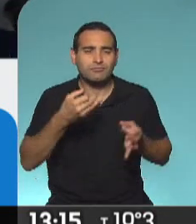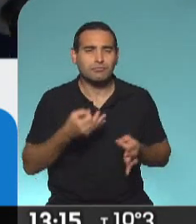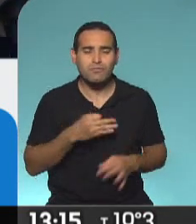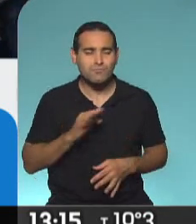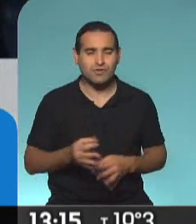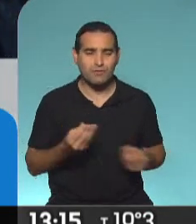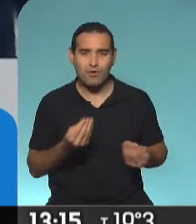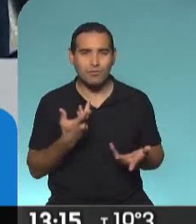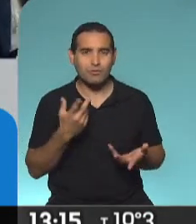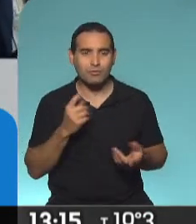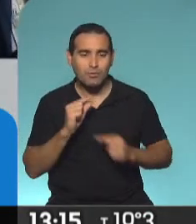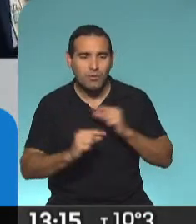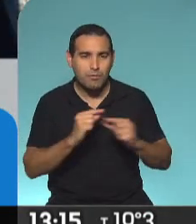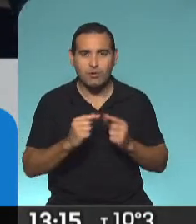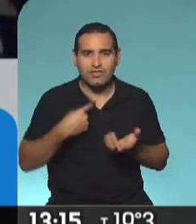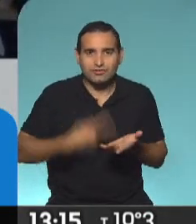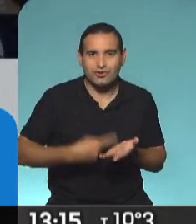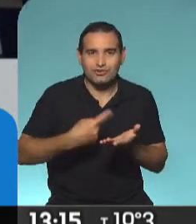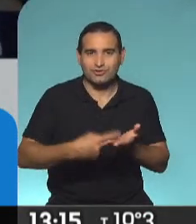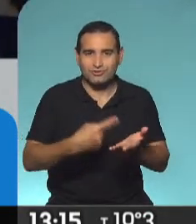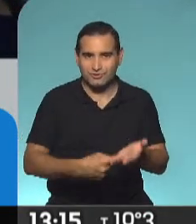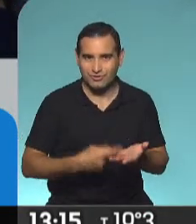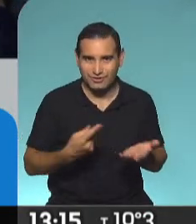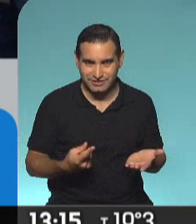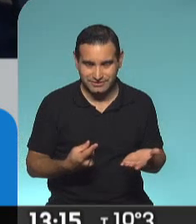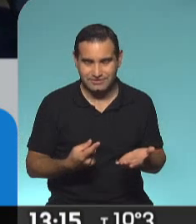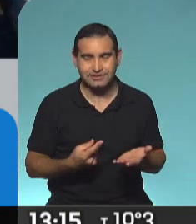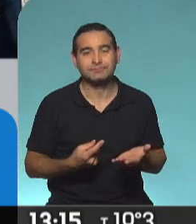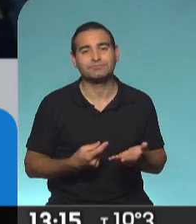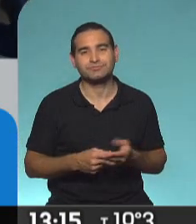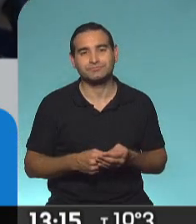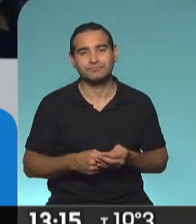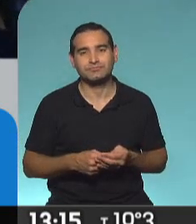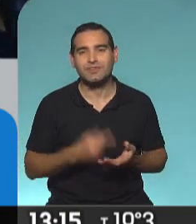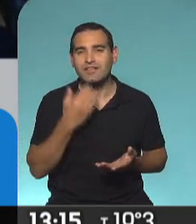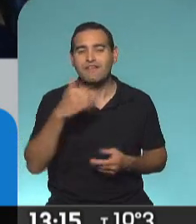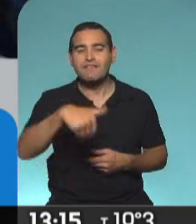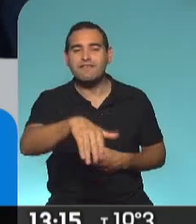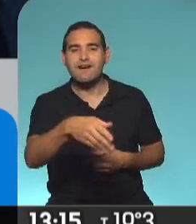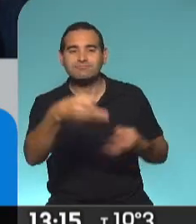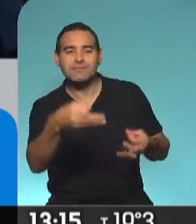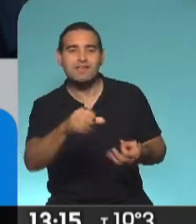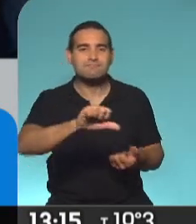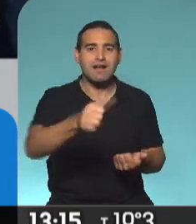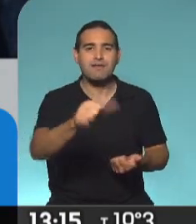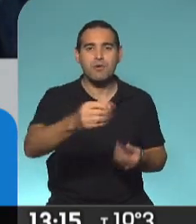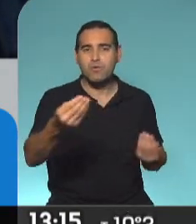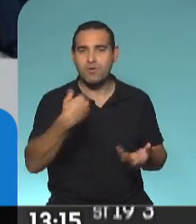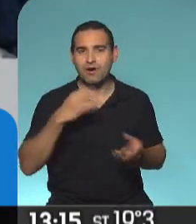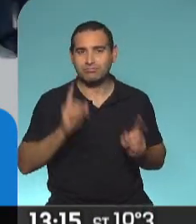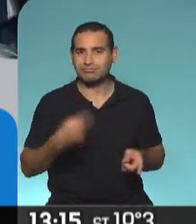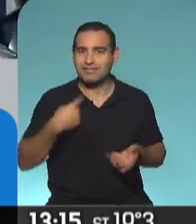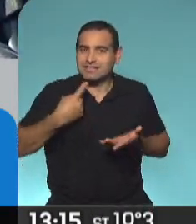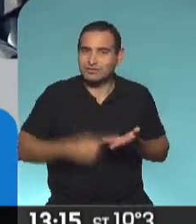científica descripta y avalada, por lo tanto cada acción que se toma hoy no se puede saber cuáles son los resultados esperados de mañana. Por lo tanto, hay que